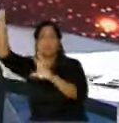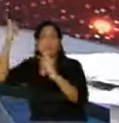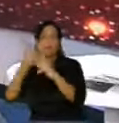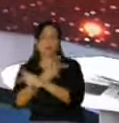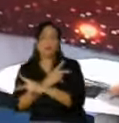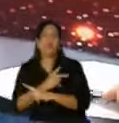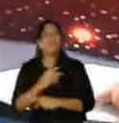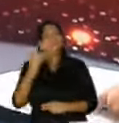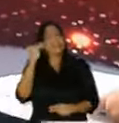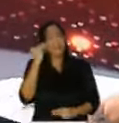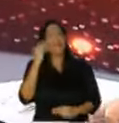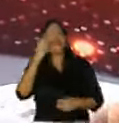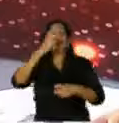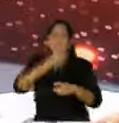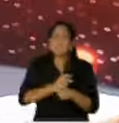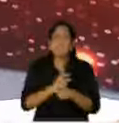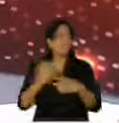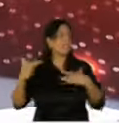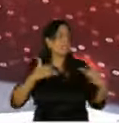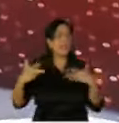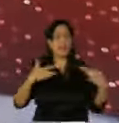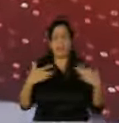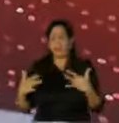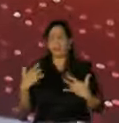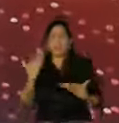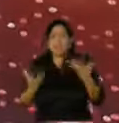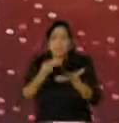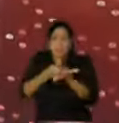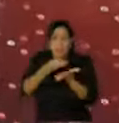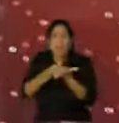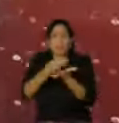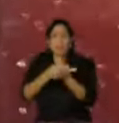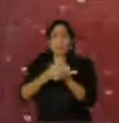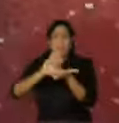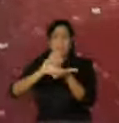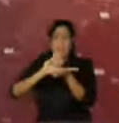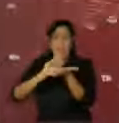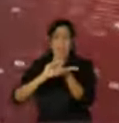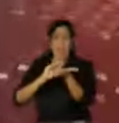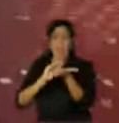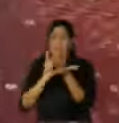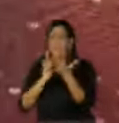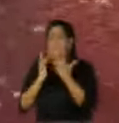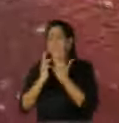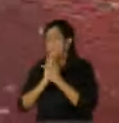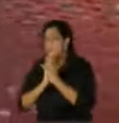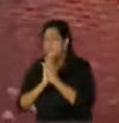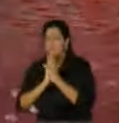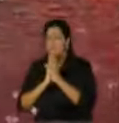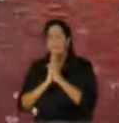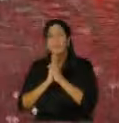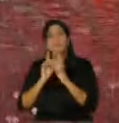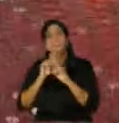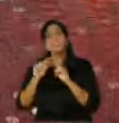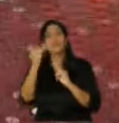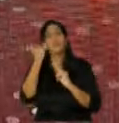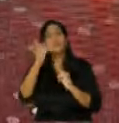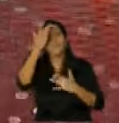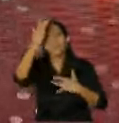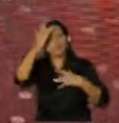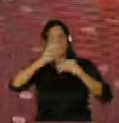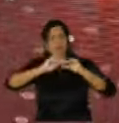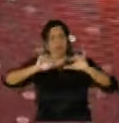sabemos que es desesperante, que hay muchas personas que se están afectando económicamente, pero tampoco podemos llevar al punto en que saturemos el sistema de salud de Puerto Rico.